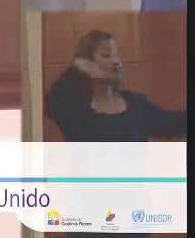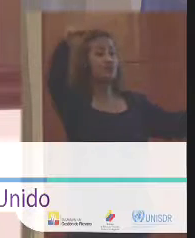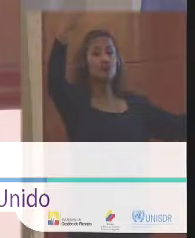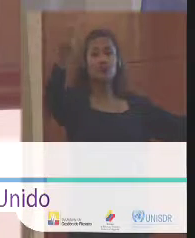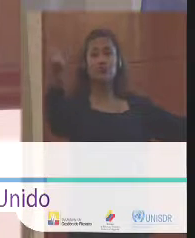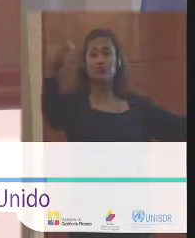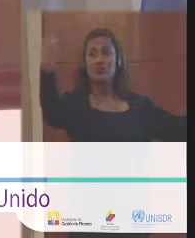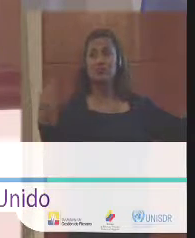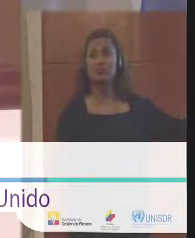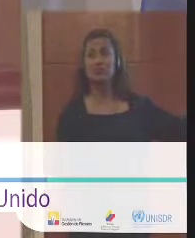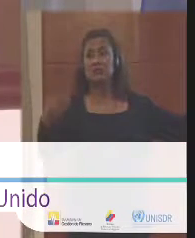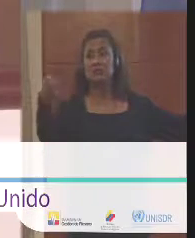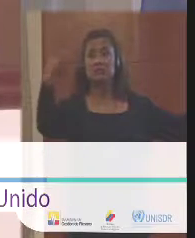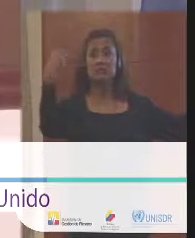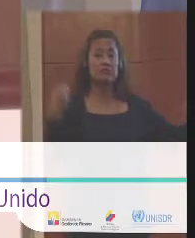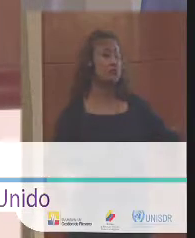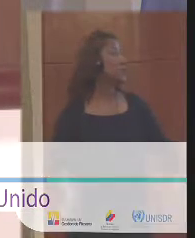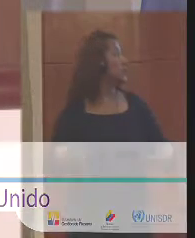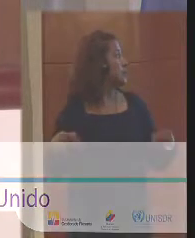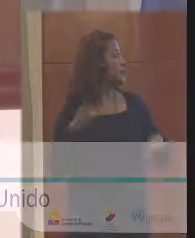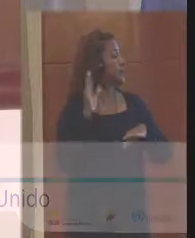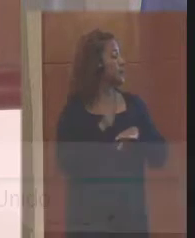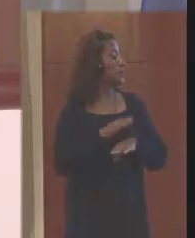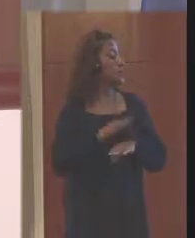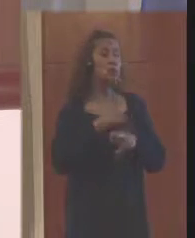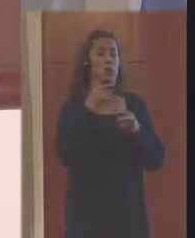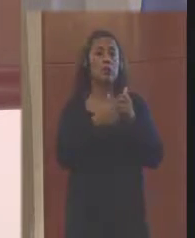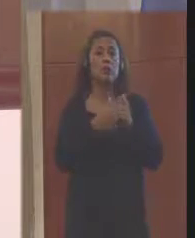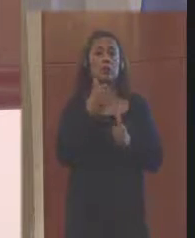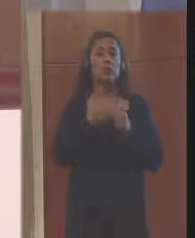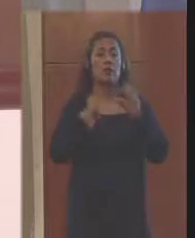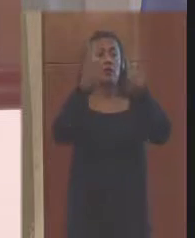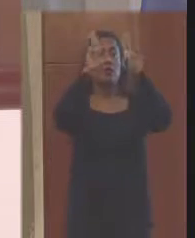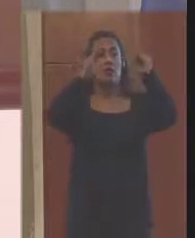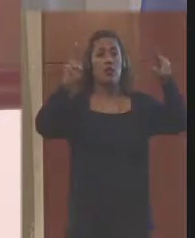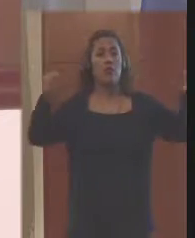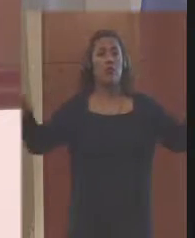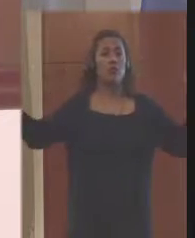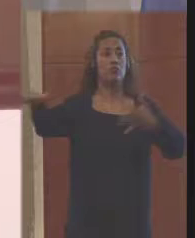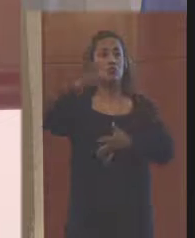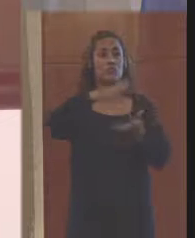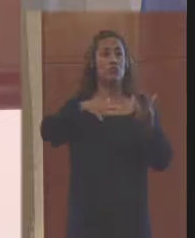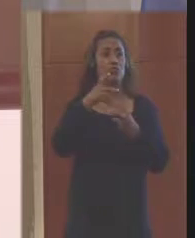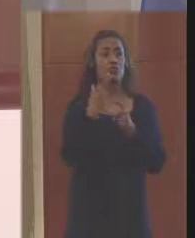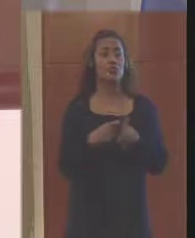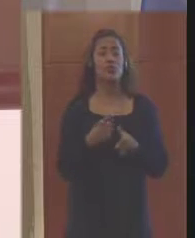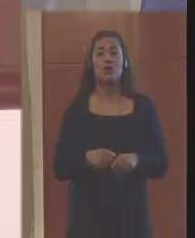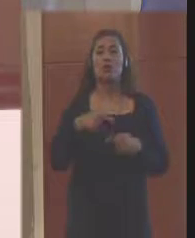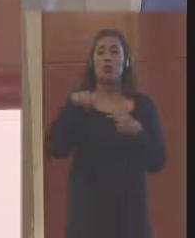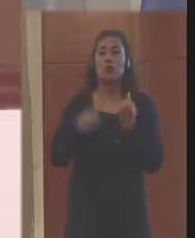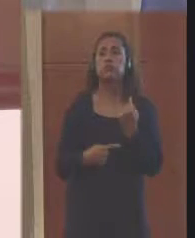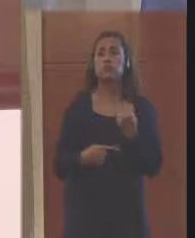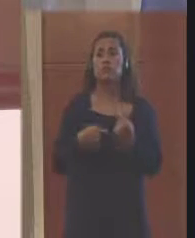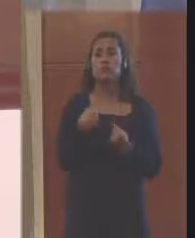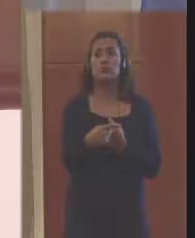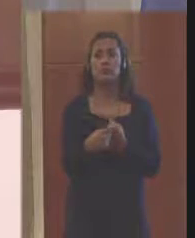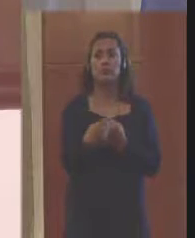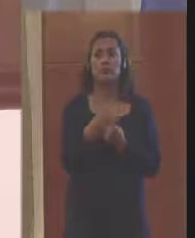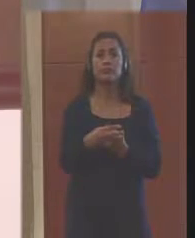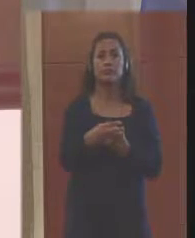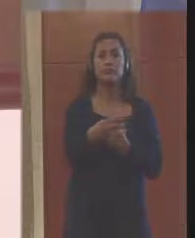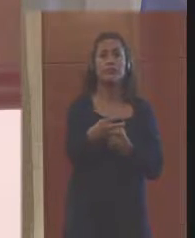pérdidas, mucho causado por la intensidad de los eventos, por también sus frecuencias que son cada vez más